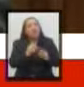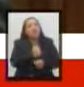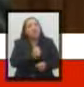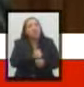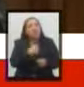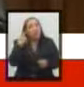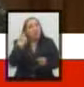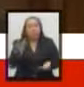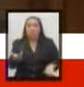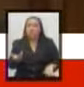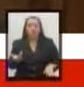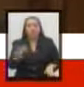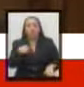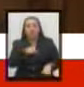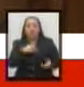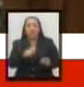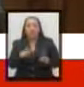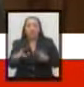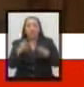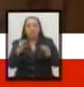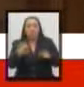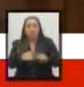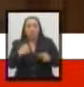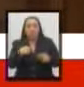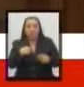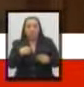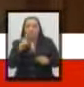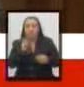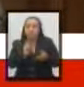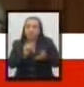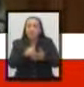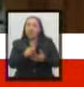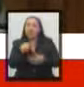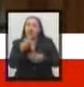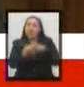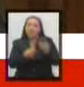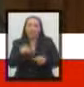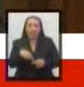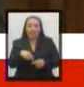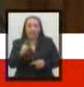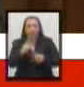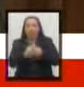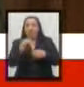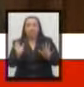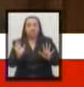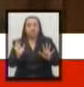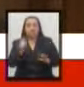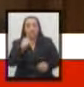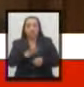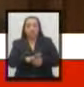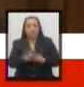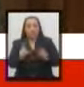como locas. No, nosotros necesitamos hacer política. Pero yo tengo un venenito, que eso lo cuento aquí, y no me acusen. ¿Me prometen que no me